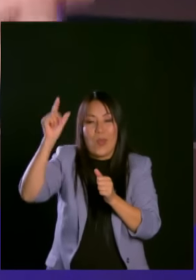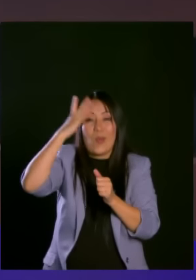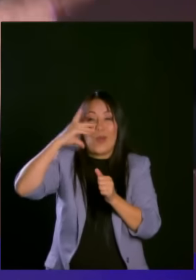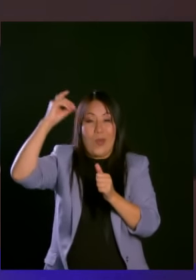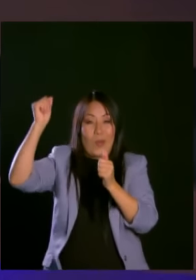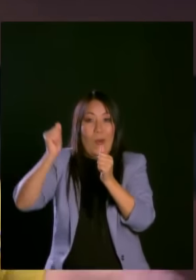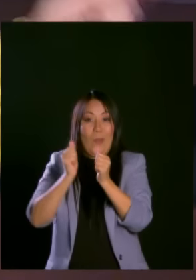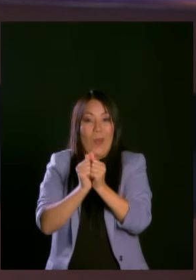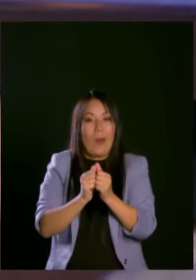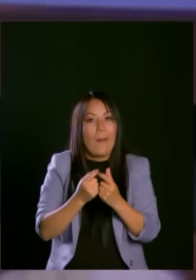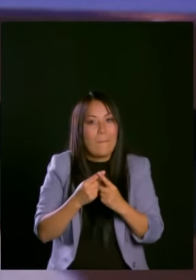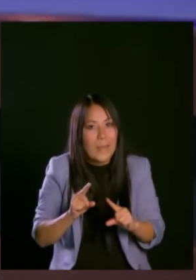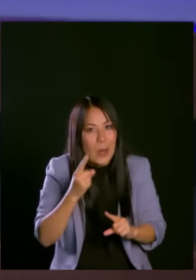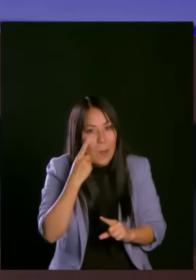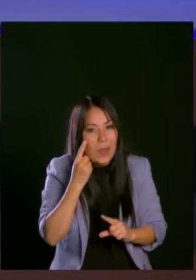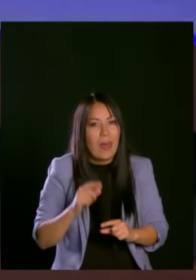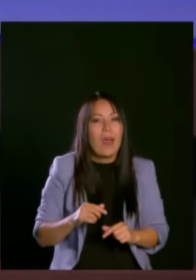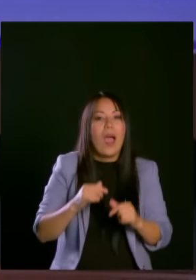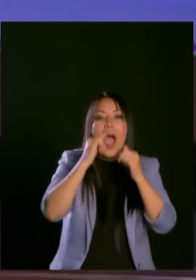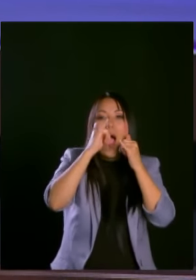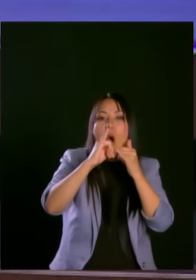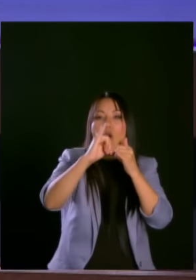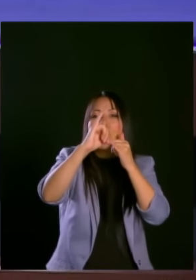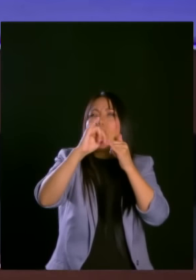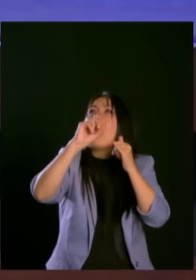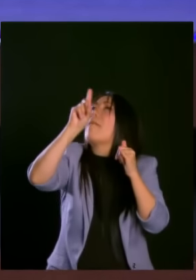Josué no tuvo que preguntar quién irá conmigo.